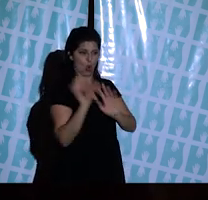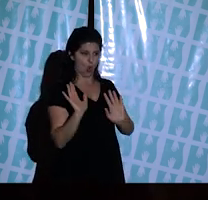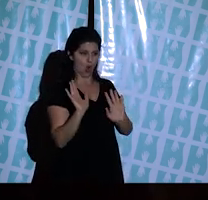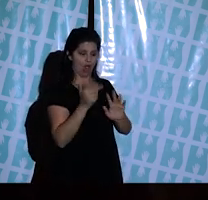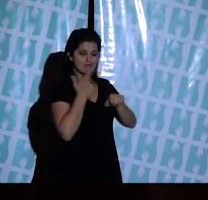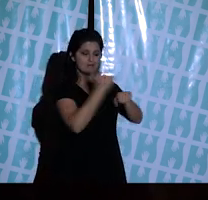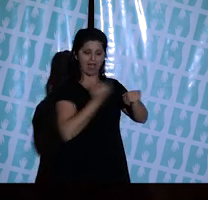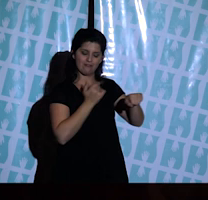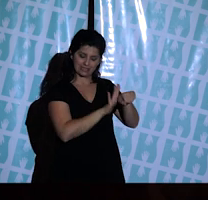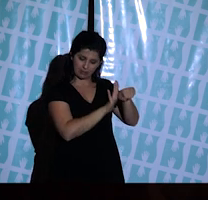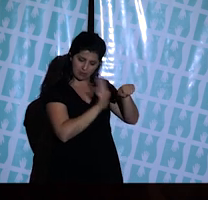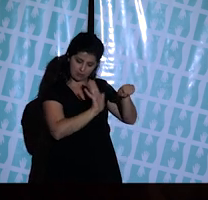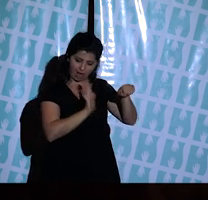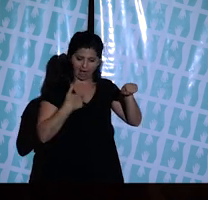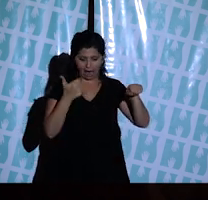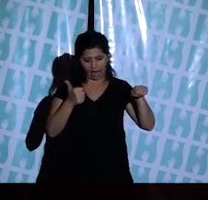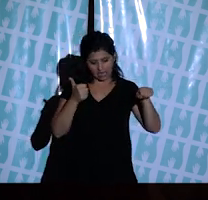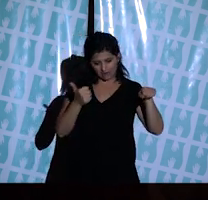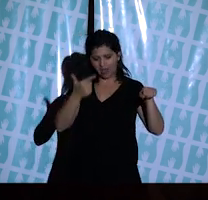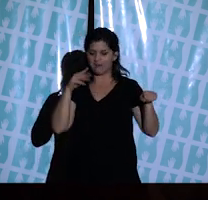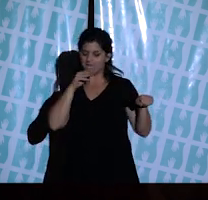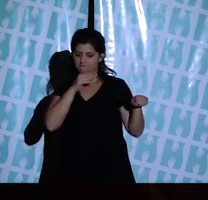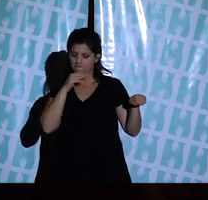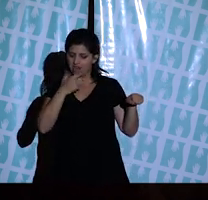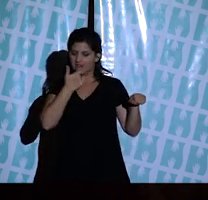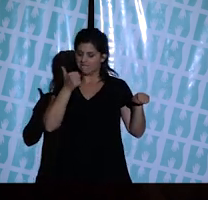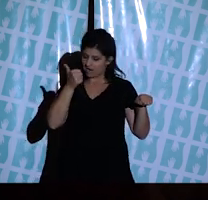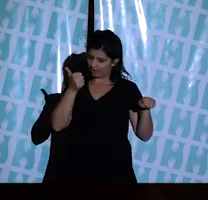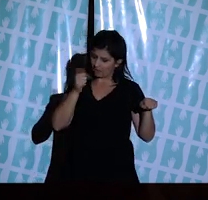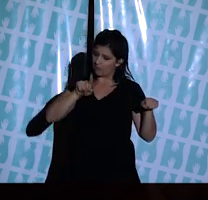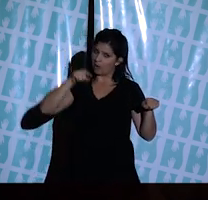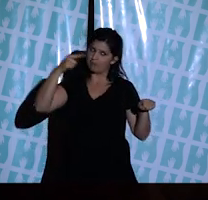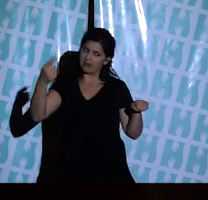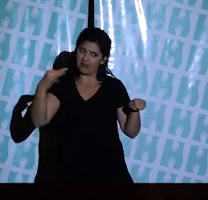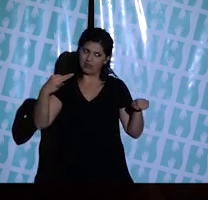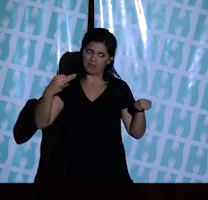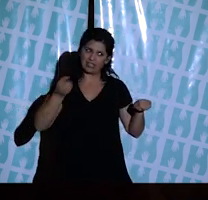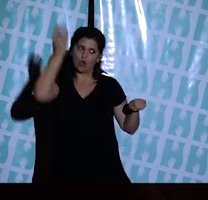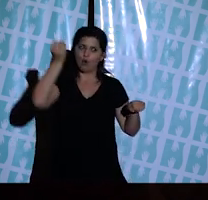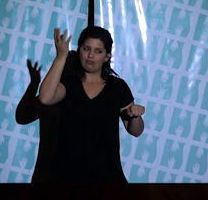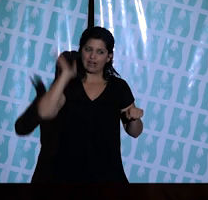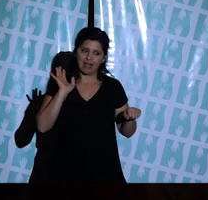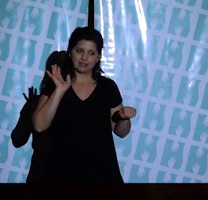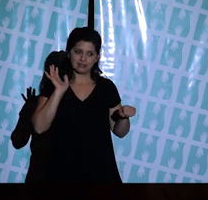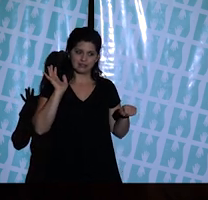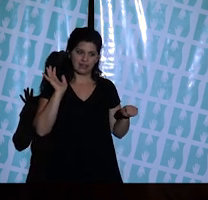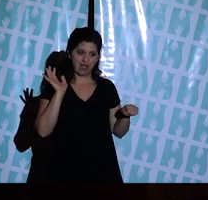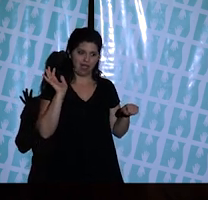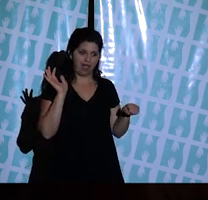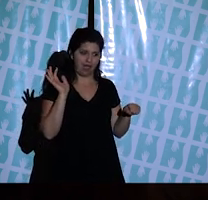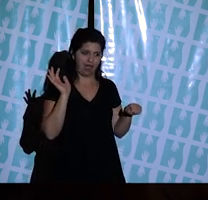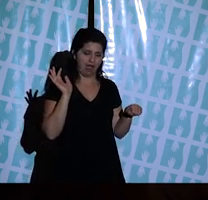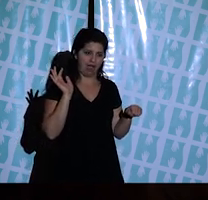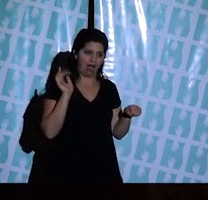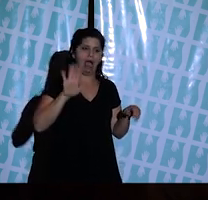Darío, está bueno, qué rico este vino, pero al otro día vos tenés que dar una conferencia, por ejemplo, ¿no?